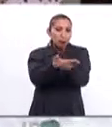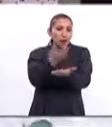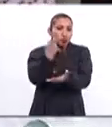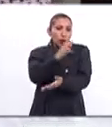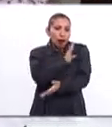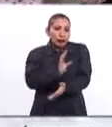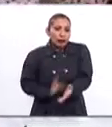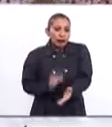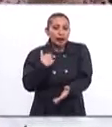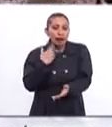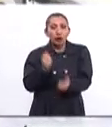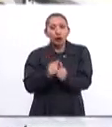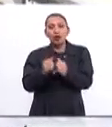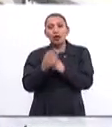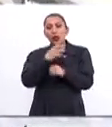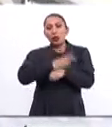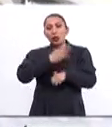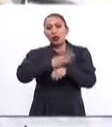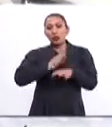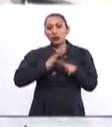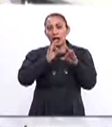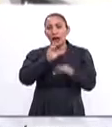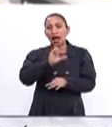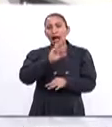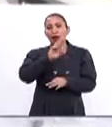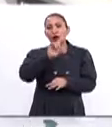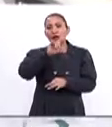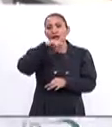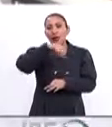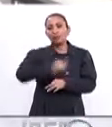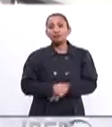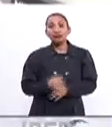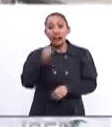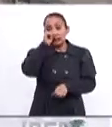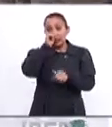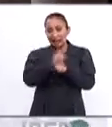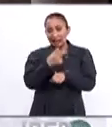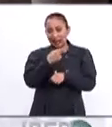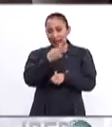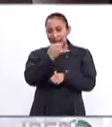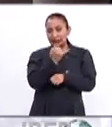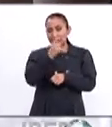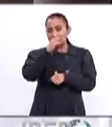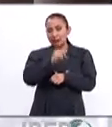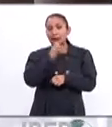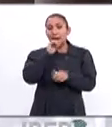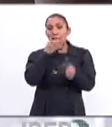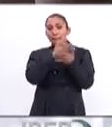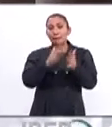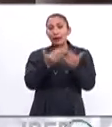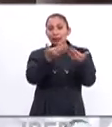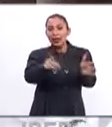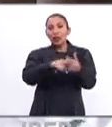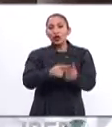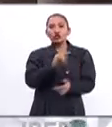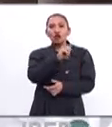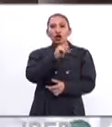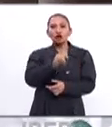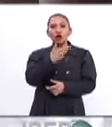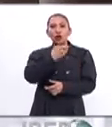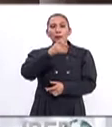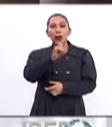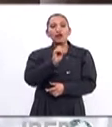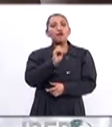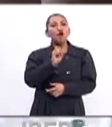sus candidaturas a través de la web de la Fundación Carolina. La secretaria Greenspan también participó en la apertura del Toronto Global